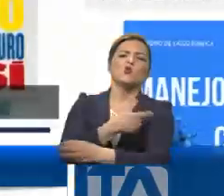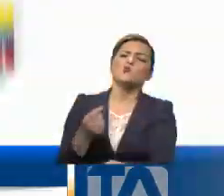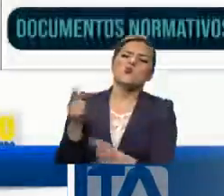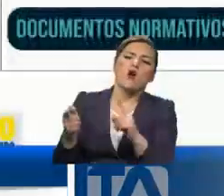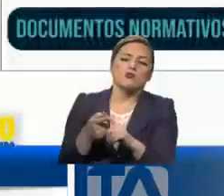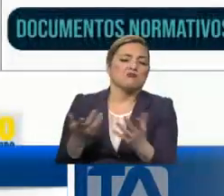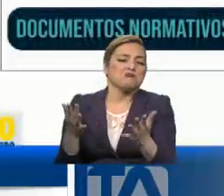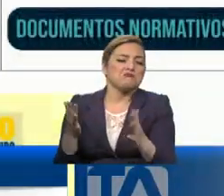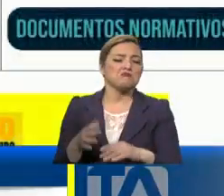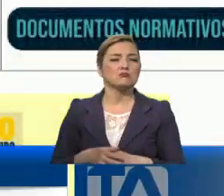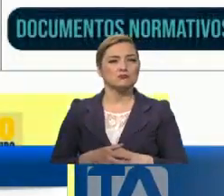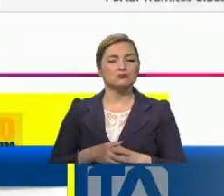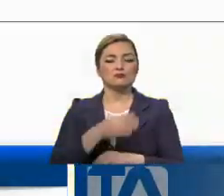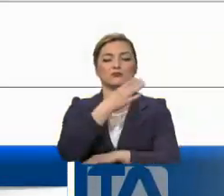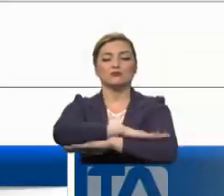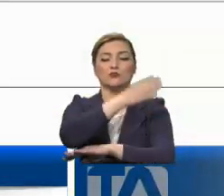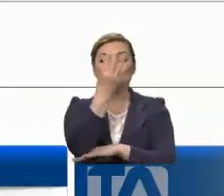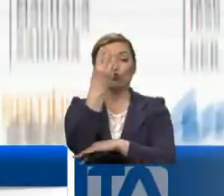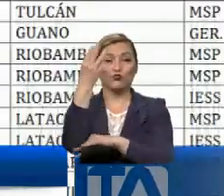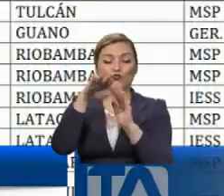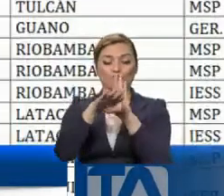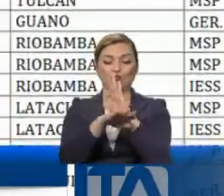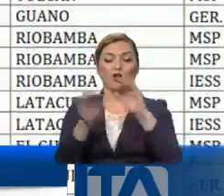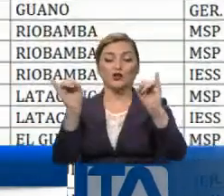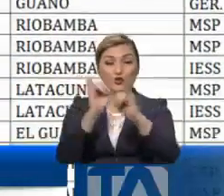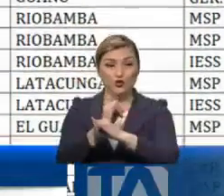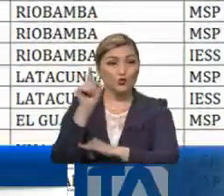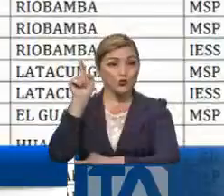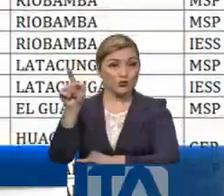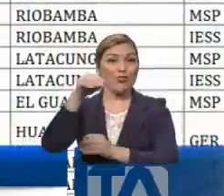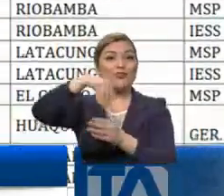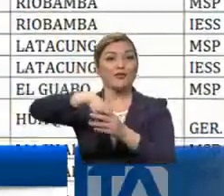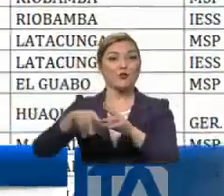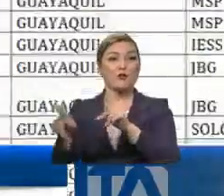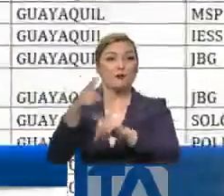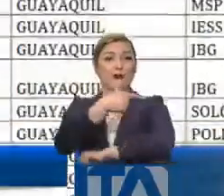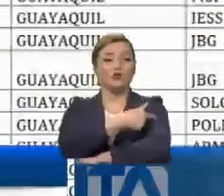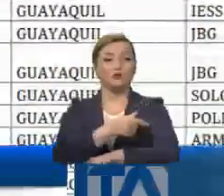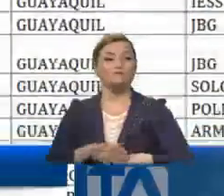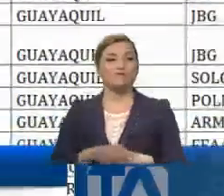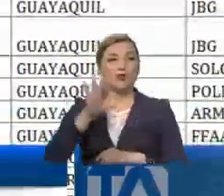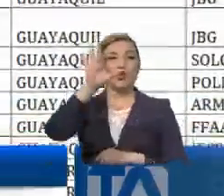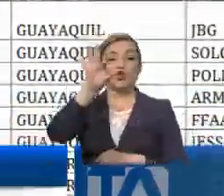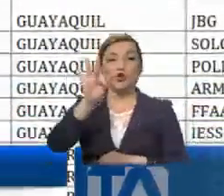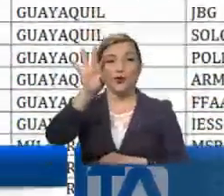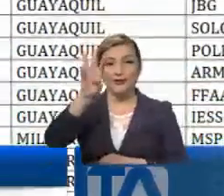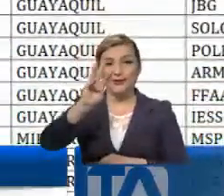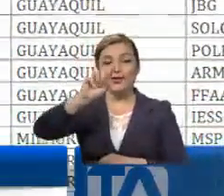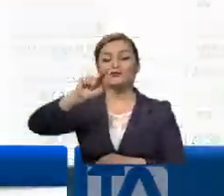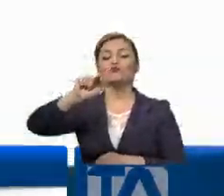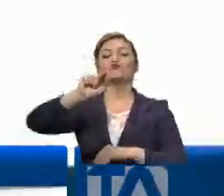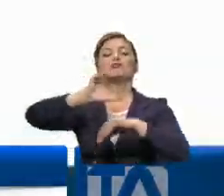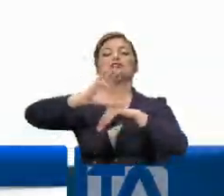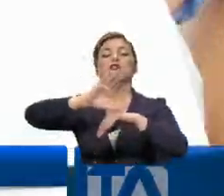cuándo. En la página web del Ministerio consta el listado de las instituciones que están dentro del plan de vacunación. Son 96 puntos en